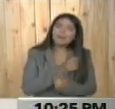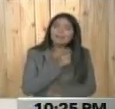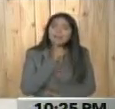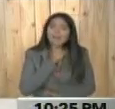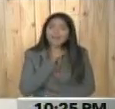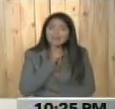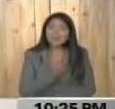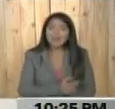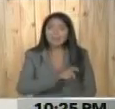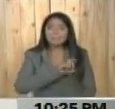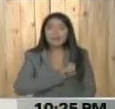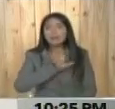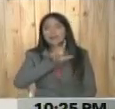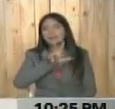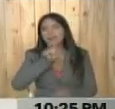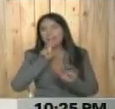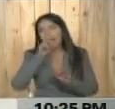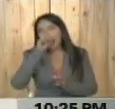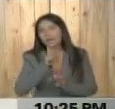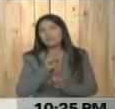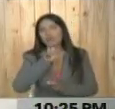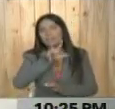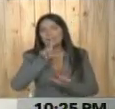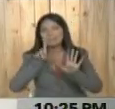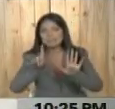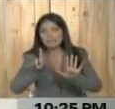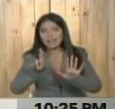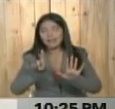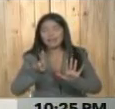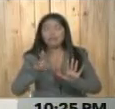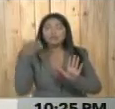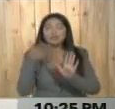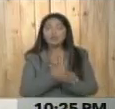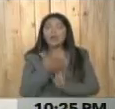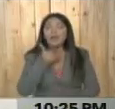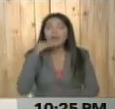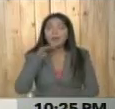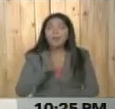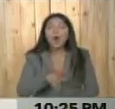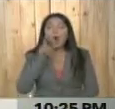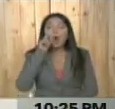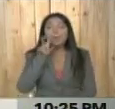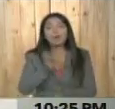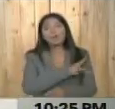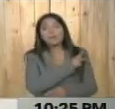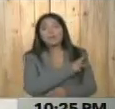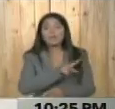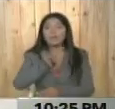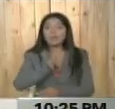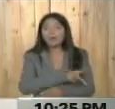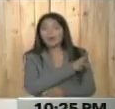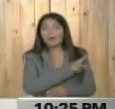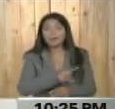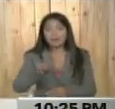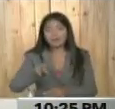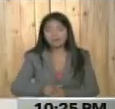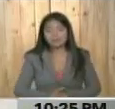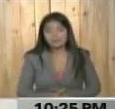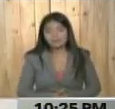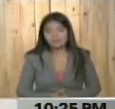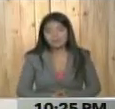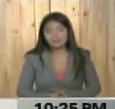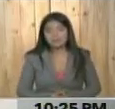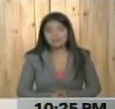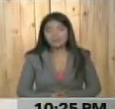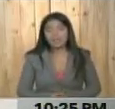España en el 36 y esa muerte del poeta andaluz más universal de todos los tiempos, como es